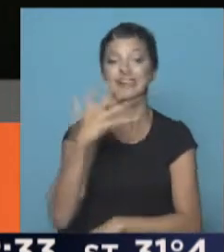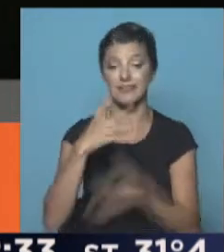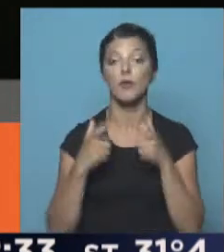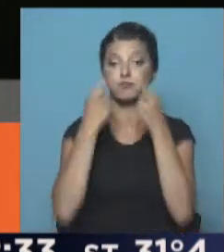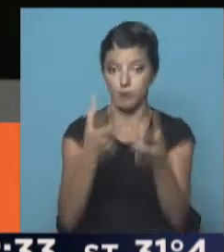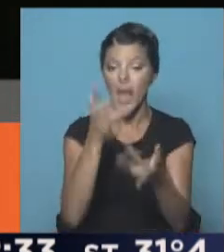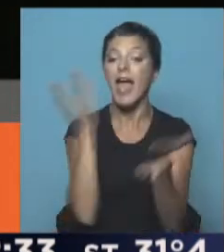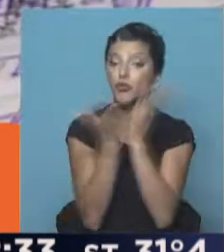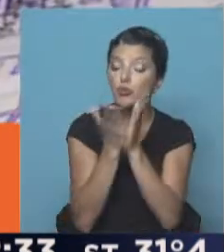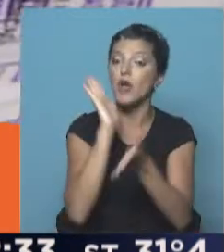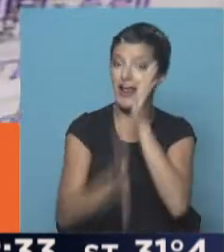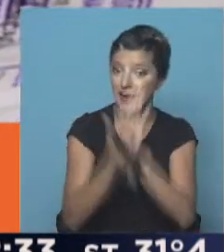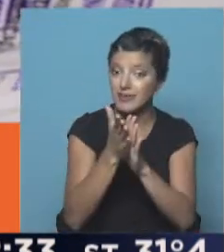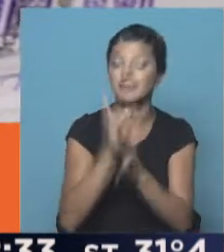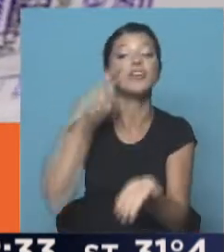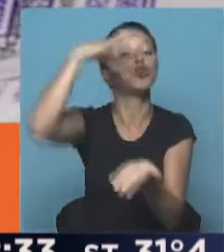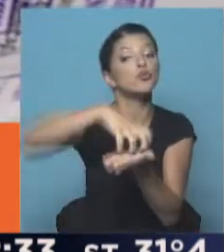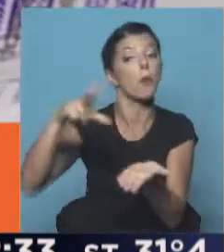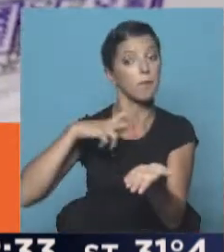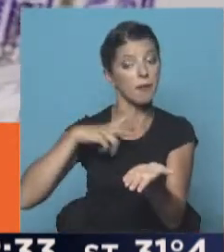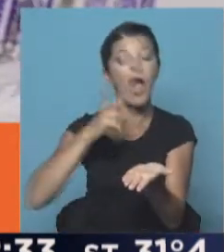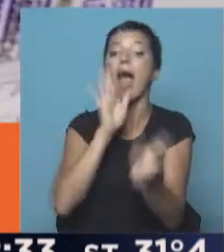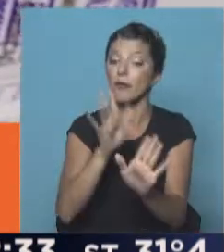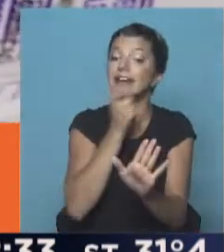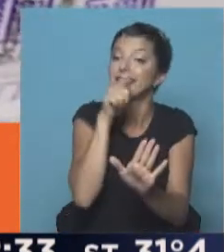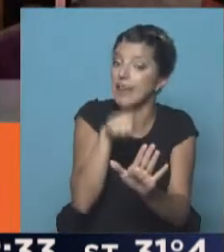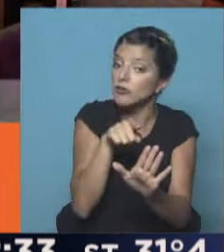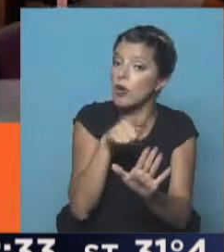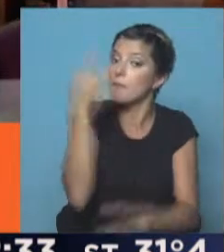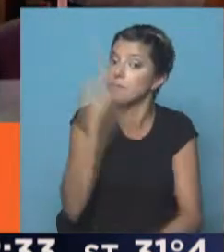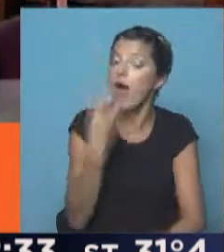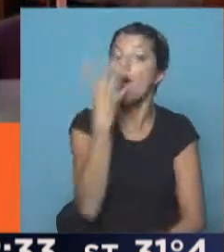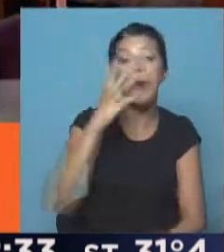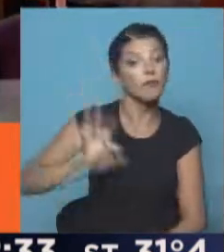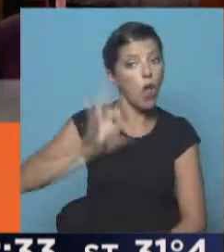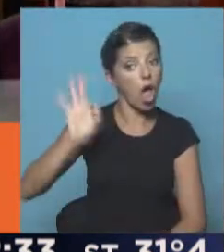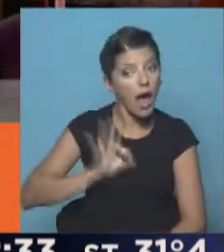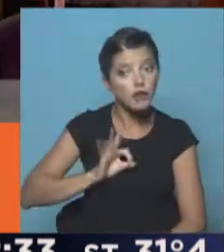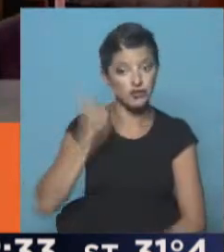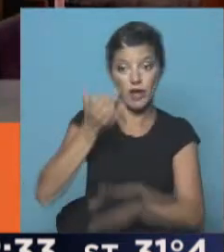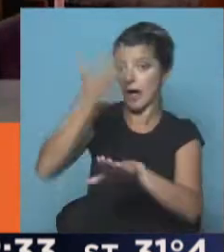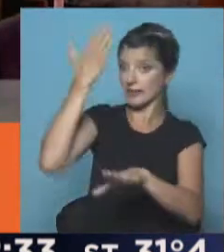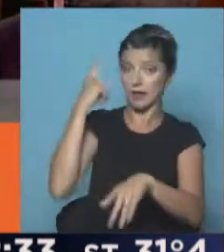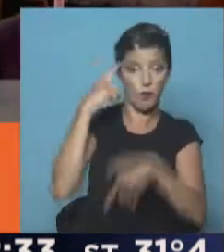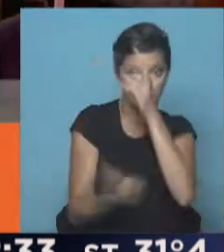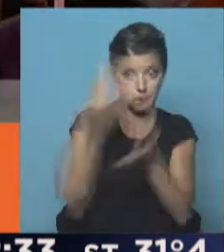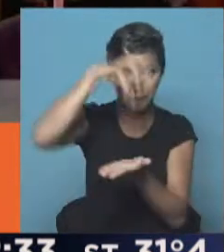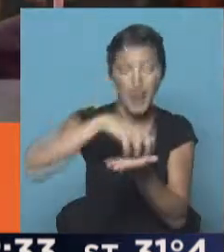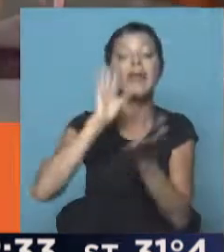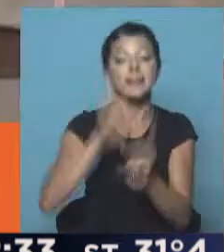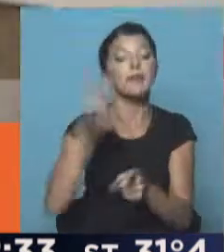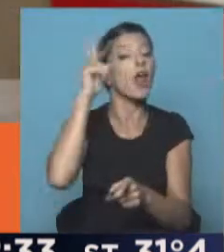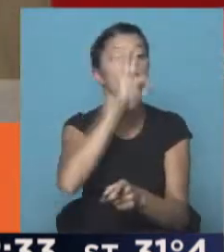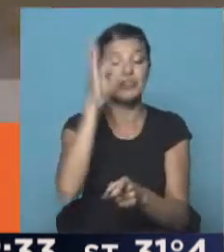a instituciones privadas siempre y cuando éstas tengan al menos cuatro años de acreditación y un 80 por ciento de sus